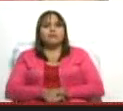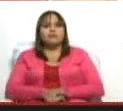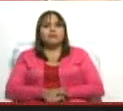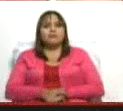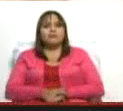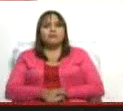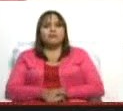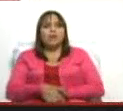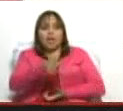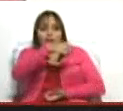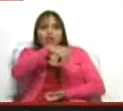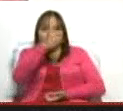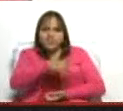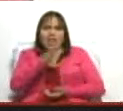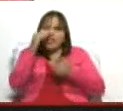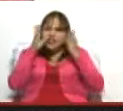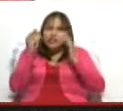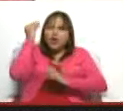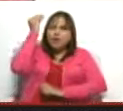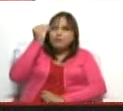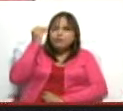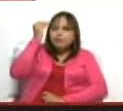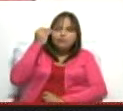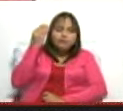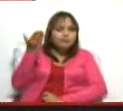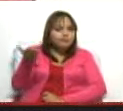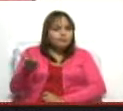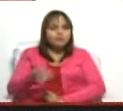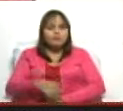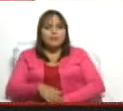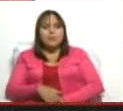Ellos deberían llamarle la atención eso, ¿eh?